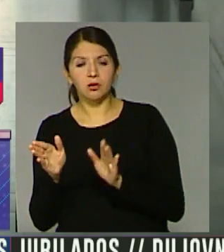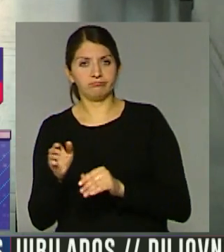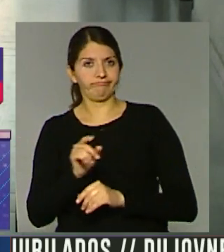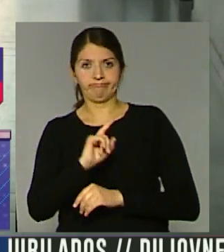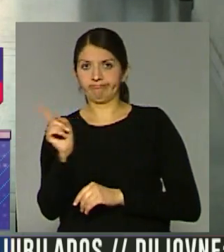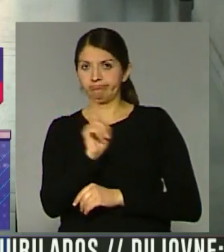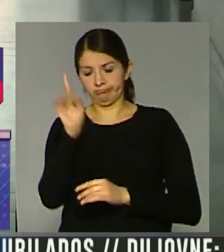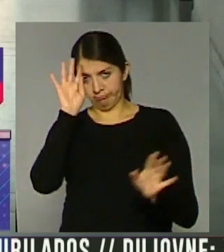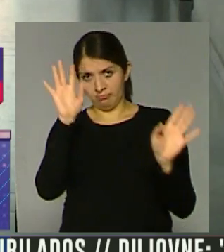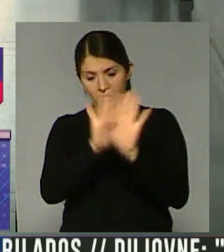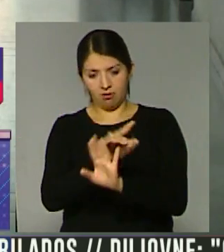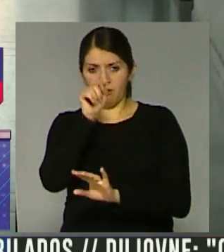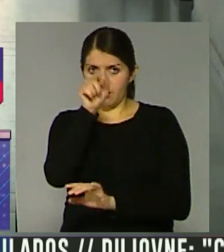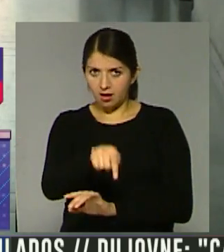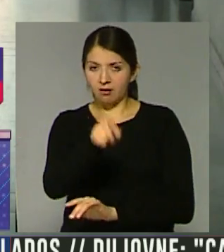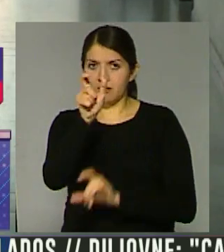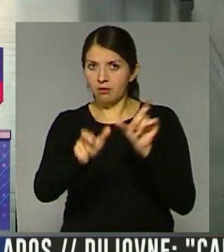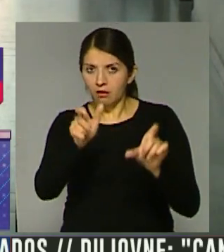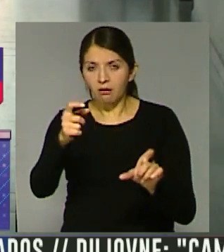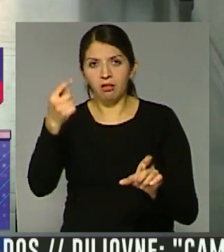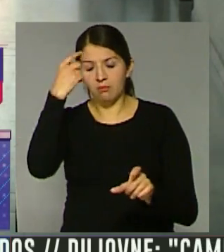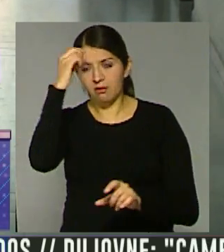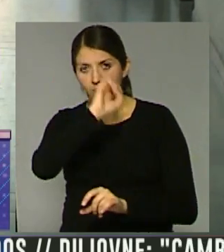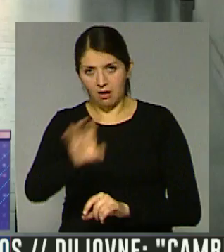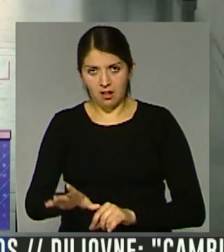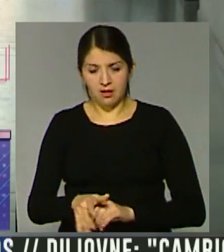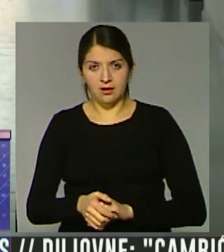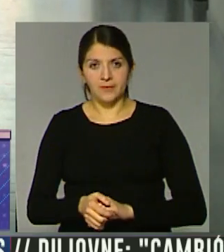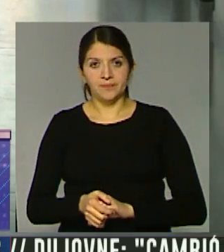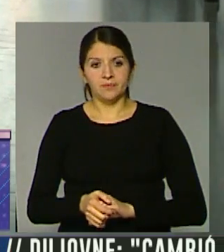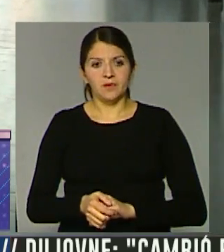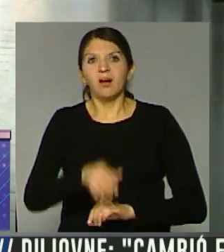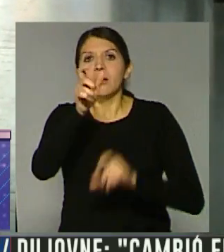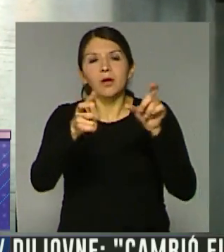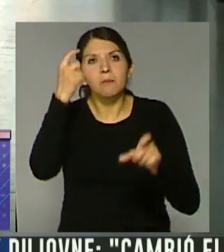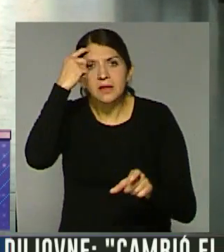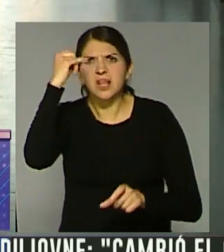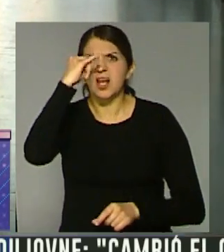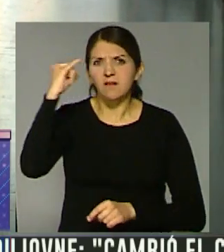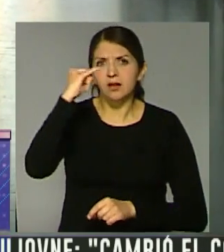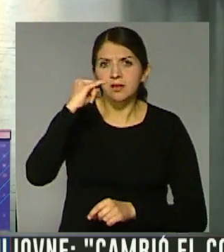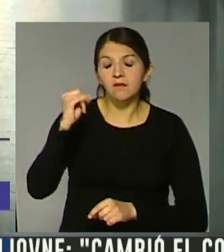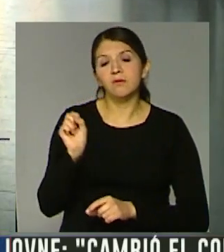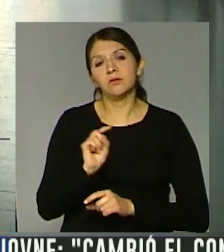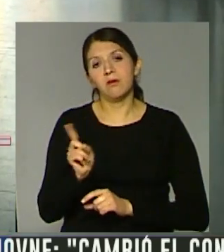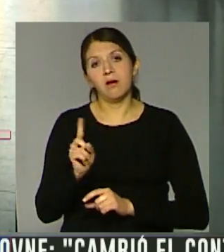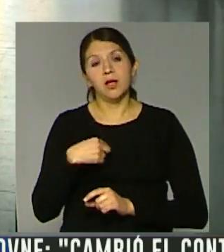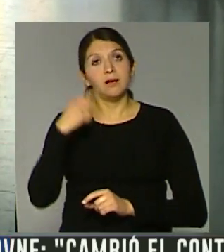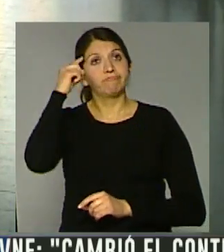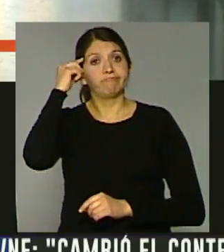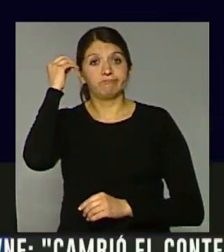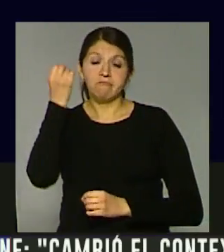Son interpretaciones realmente afiebradas, es decir, de gente que piensa las cosas en negativo y realmente fantaseando.